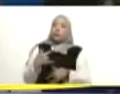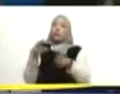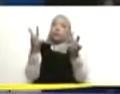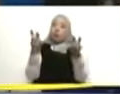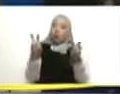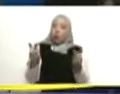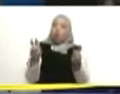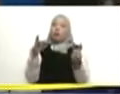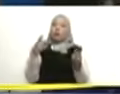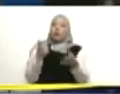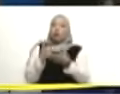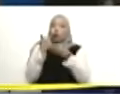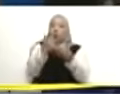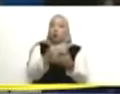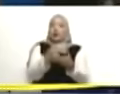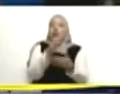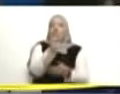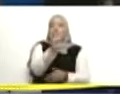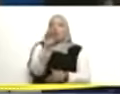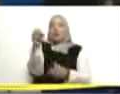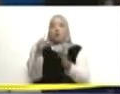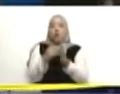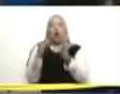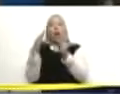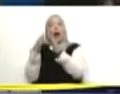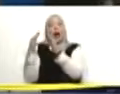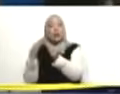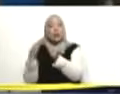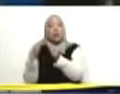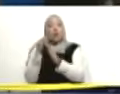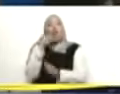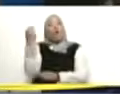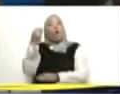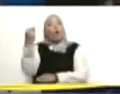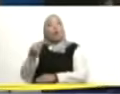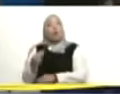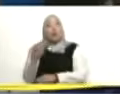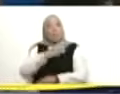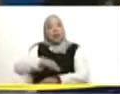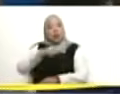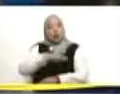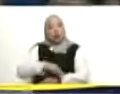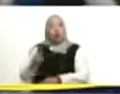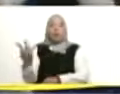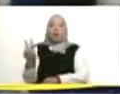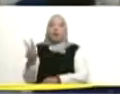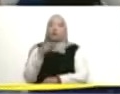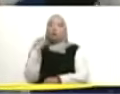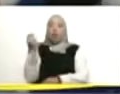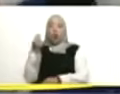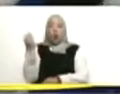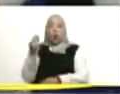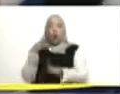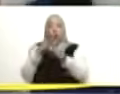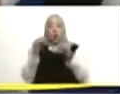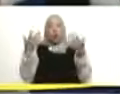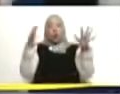fórmula es garantizarle 50.000 viviendas a los jóvenes de la gran misión Venezuela Joven.